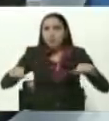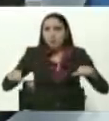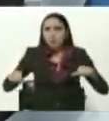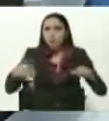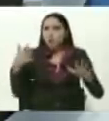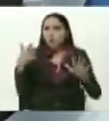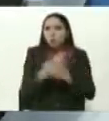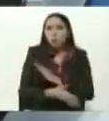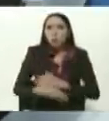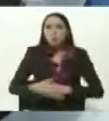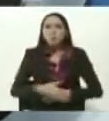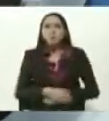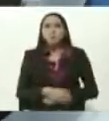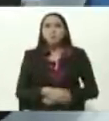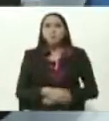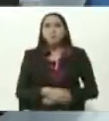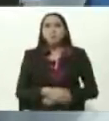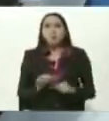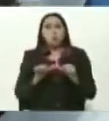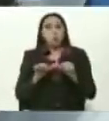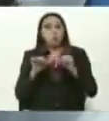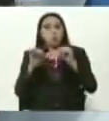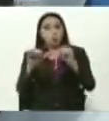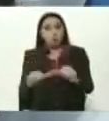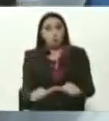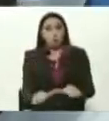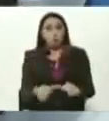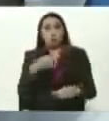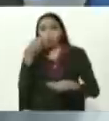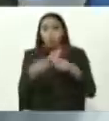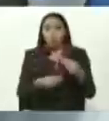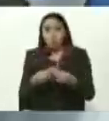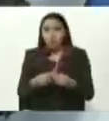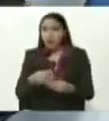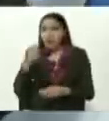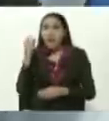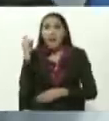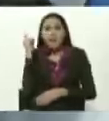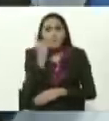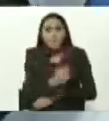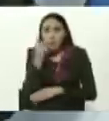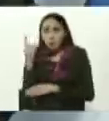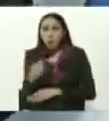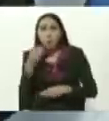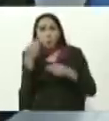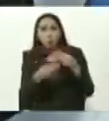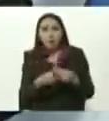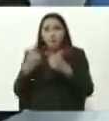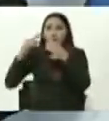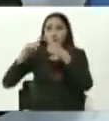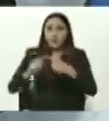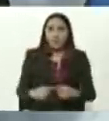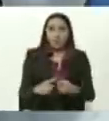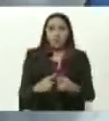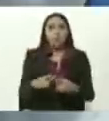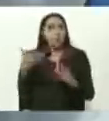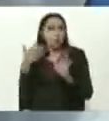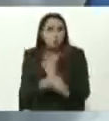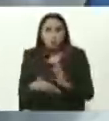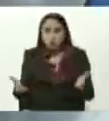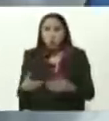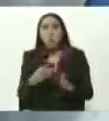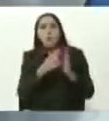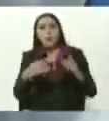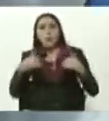obviaban adelantar imputaciones, condenas o acusaciones. A las cifras me remito en materia de